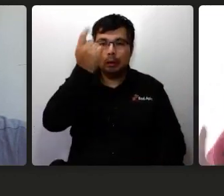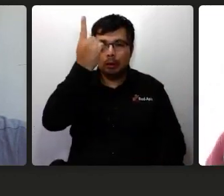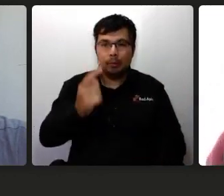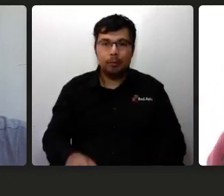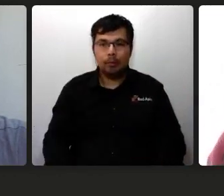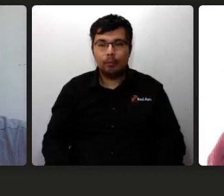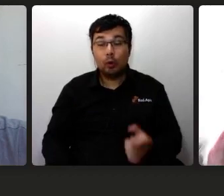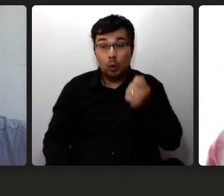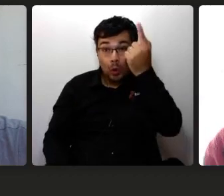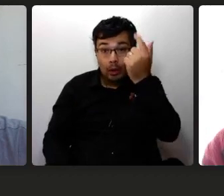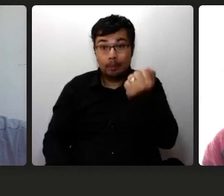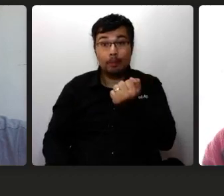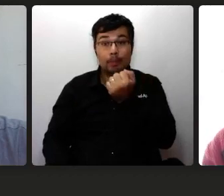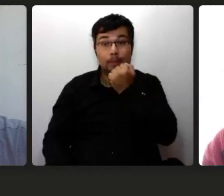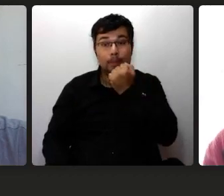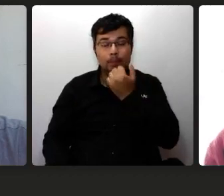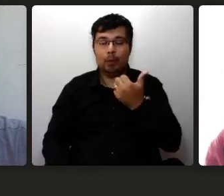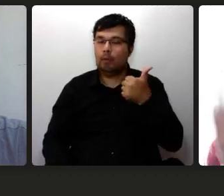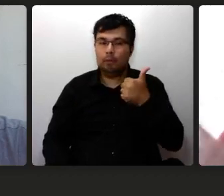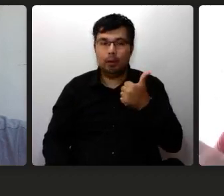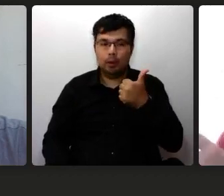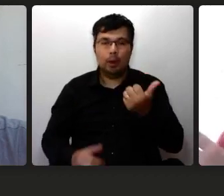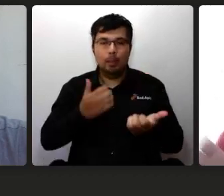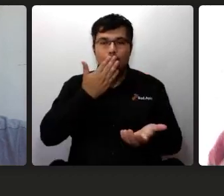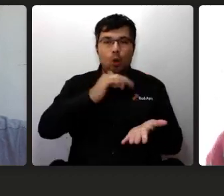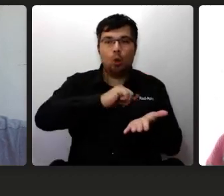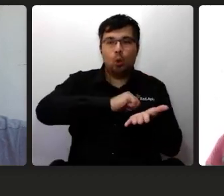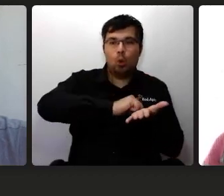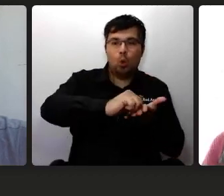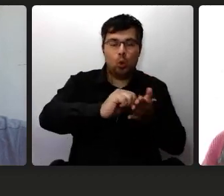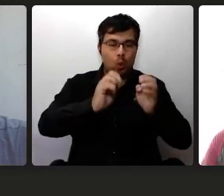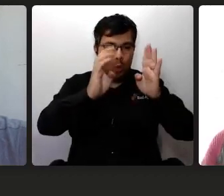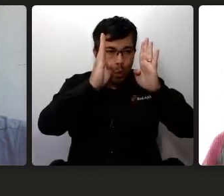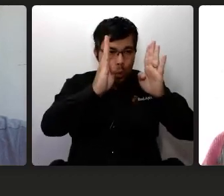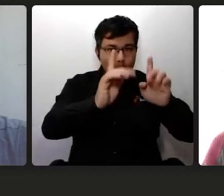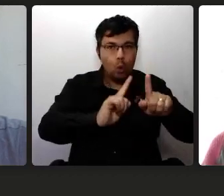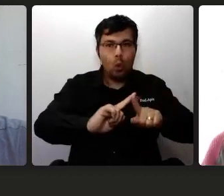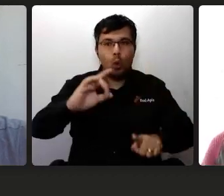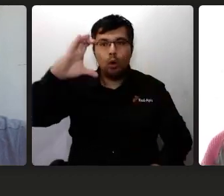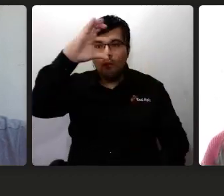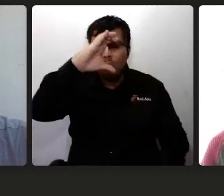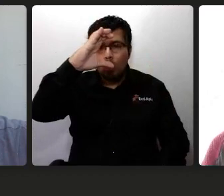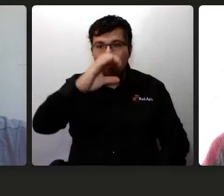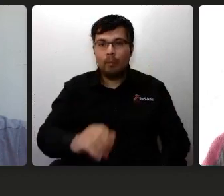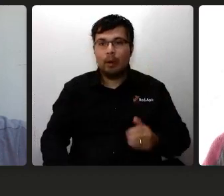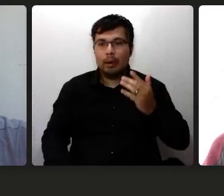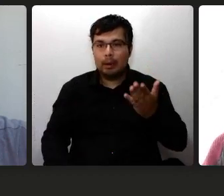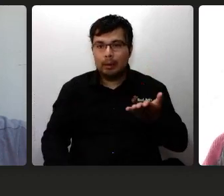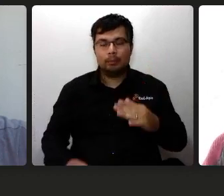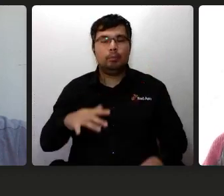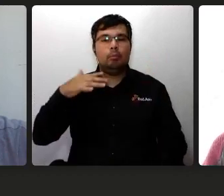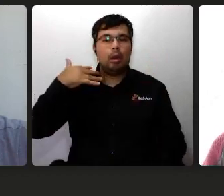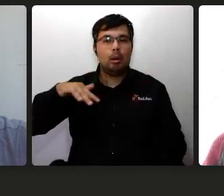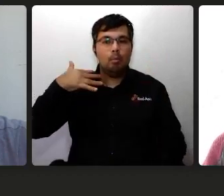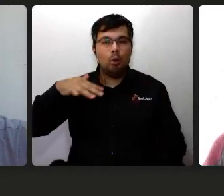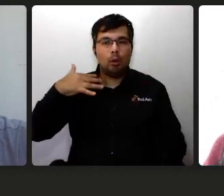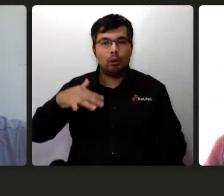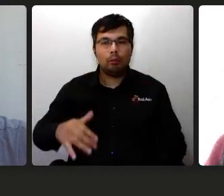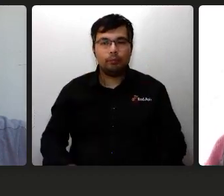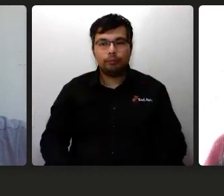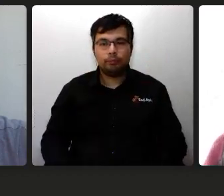otra mecánica, busco otro canal, busco otro foco. Entonces, es importante